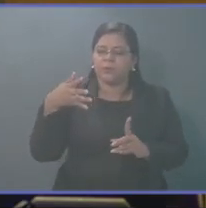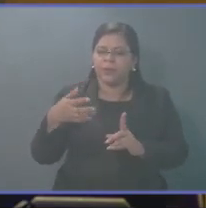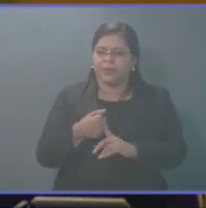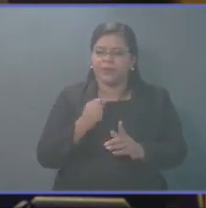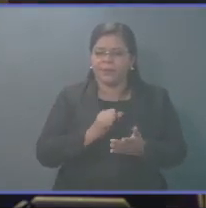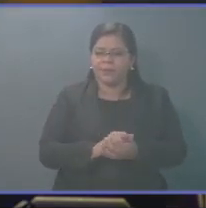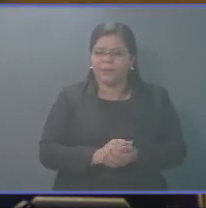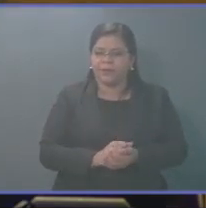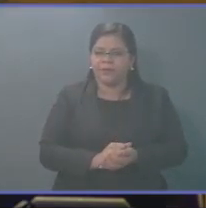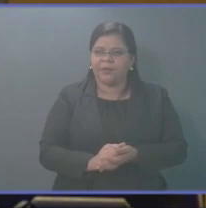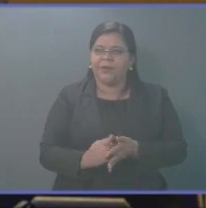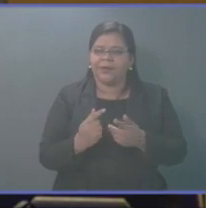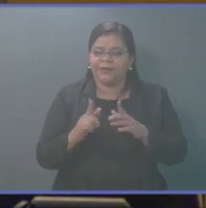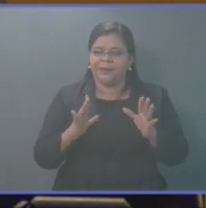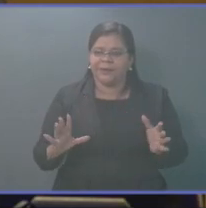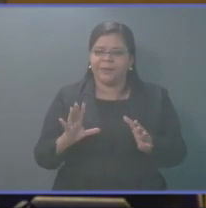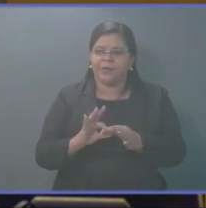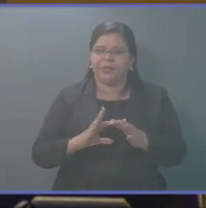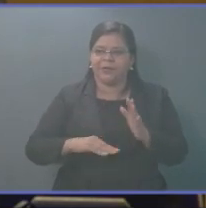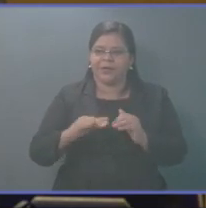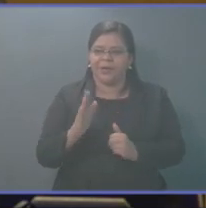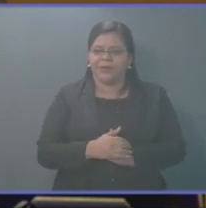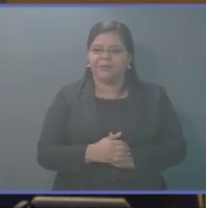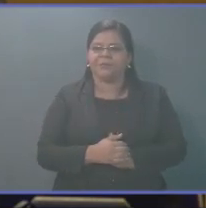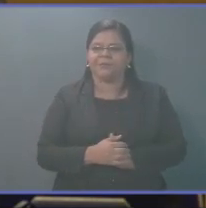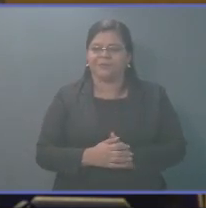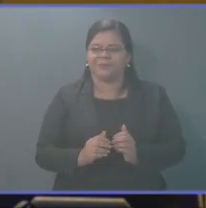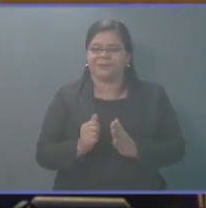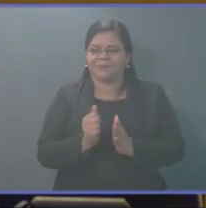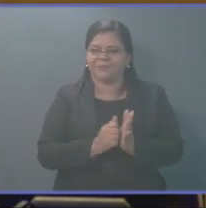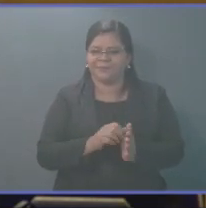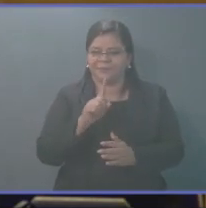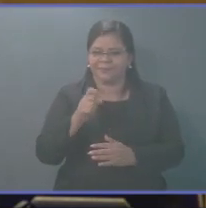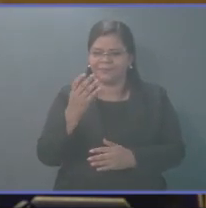propósito. Artículo 114.